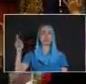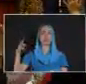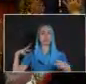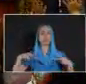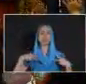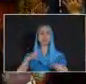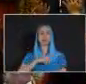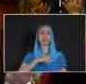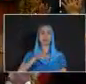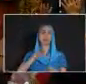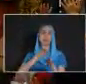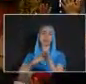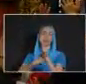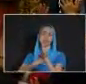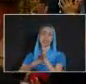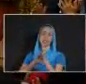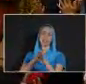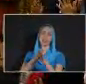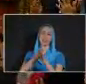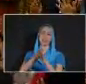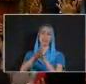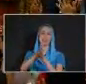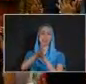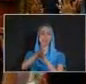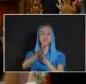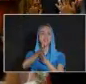fiel, tú has sido